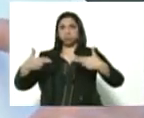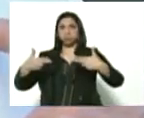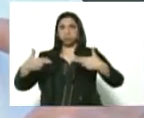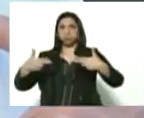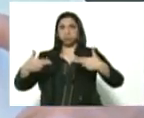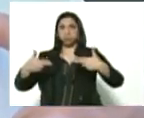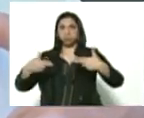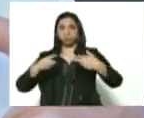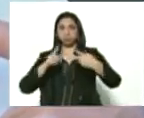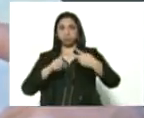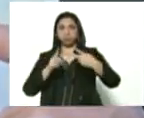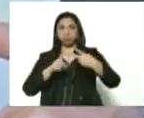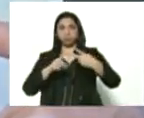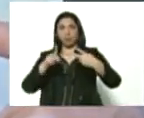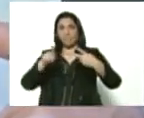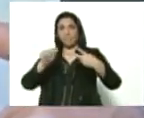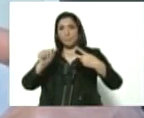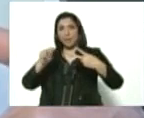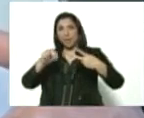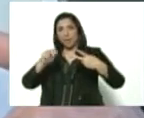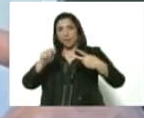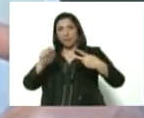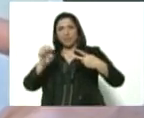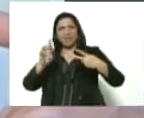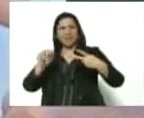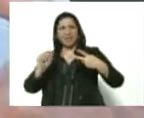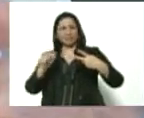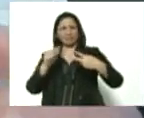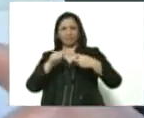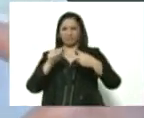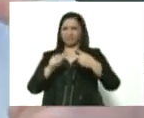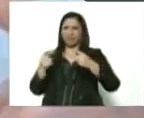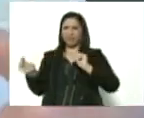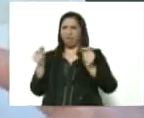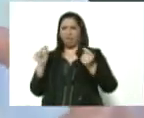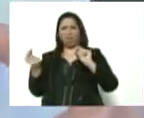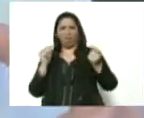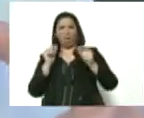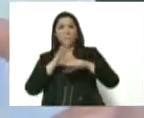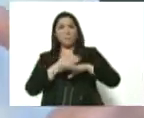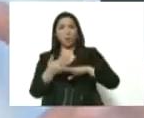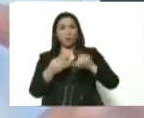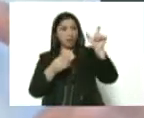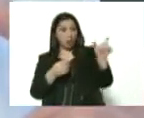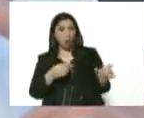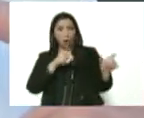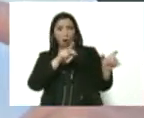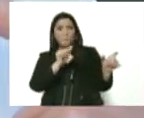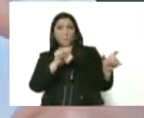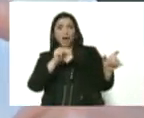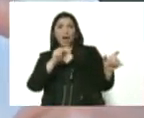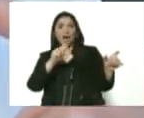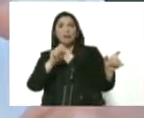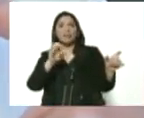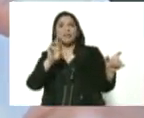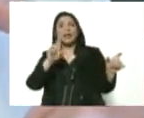Robert Colina Ibarra, alias Pantera. ¿Por qué? Porque Robert Colina Ibarra, alias Pantera,